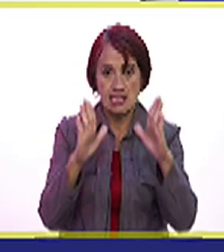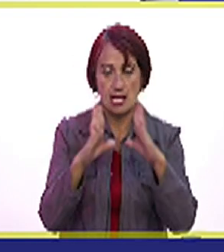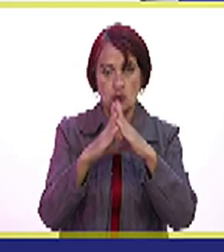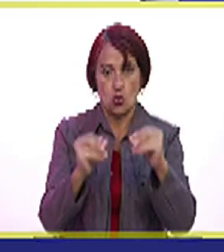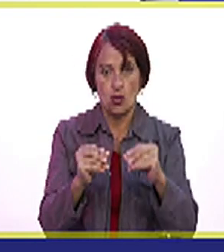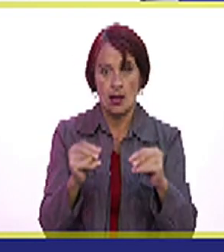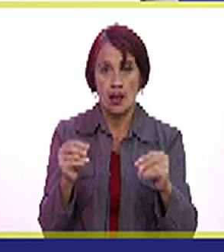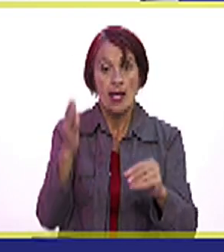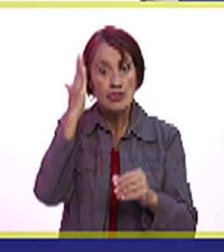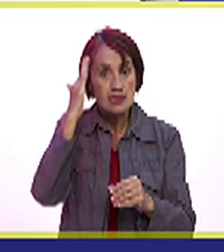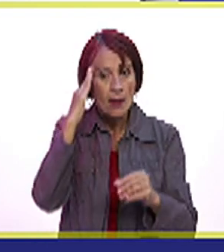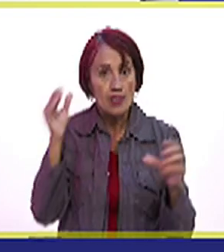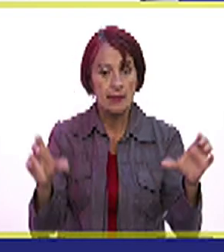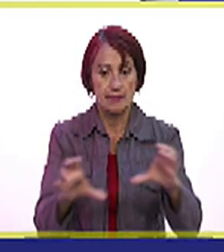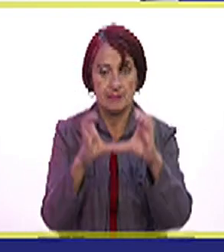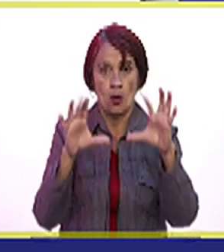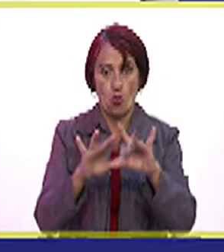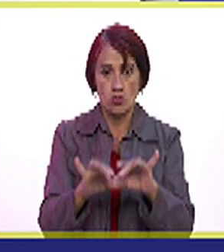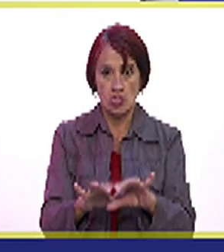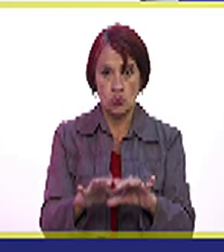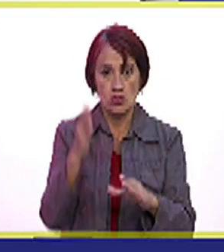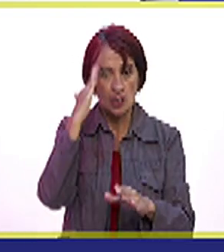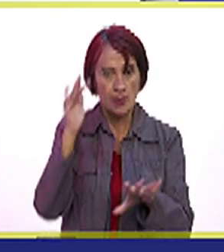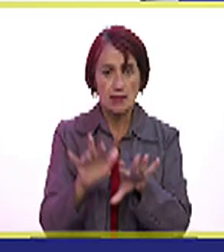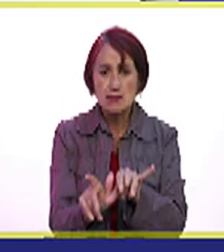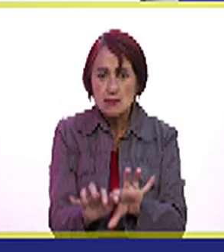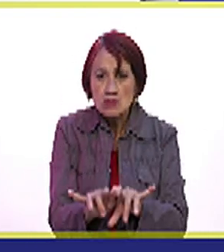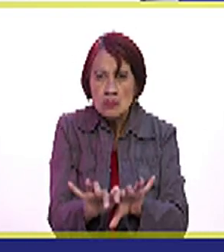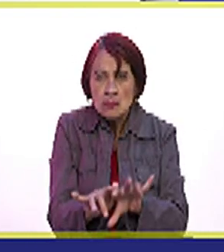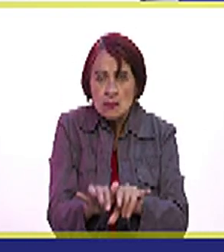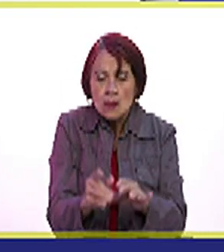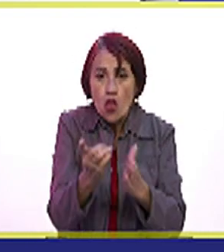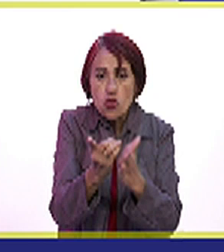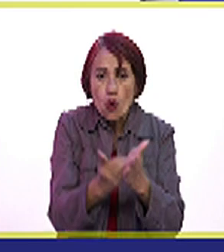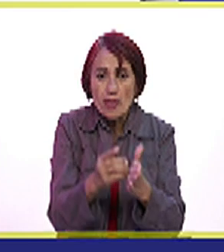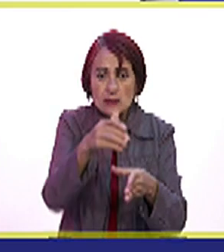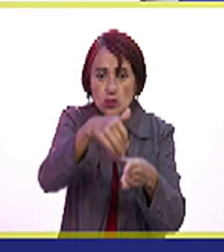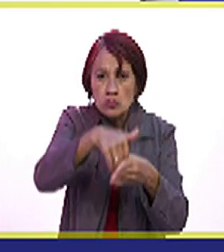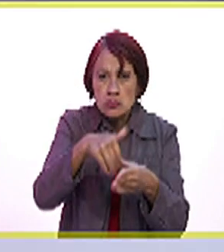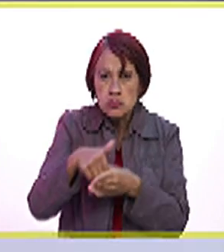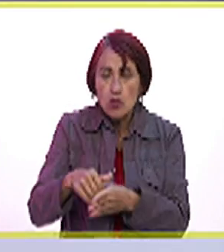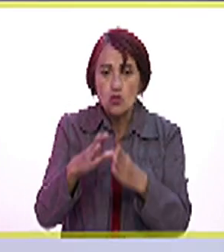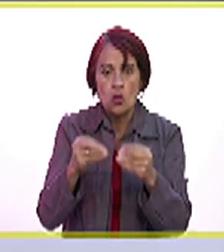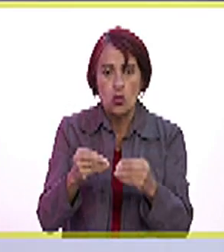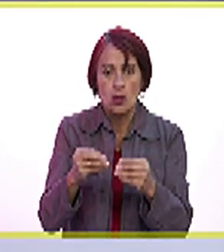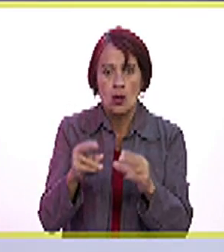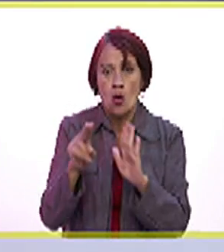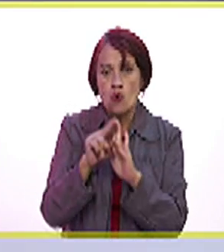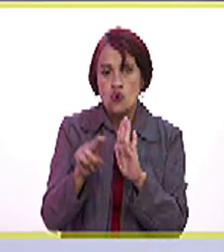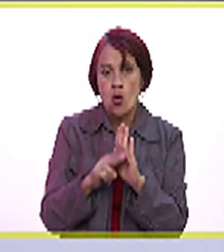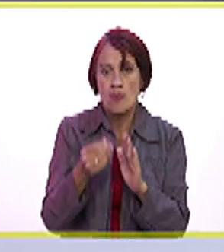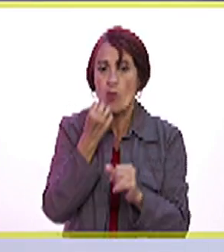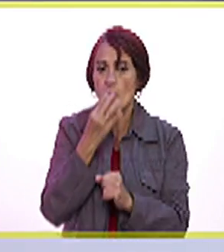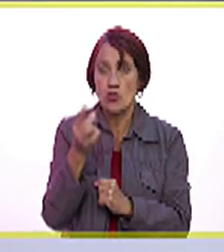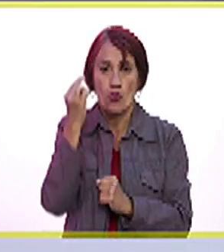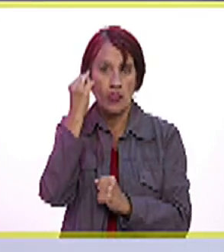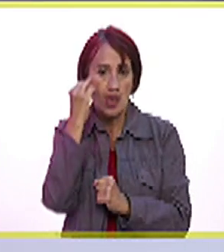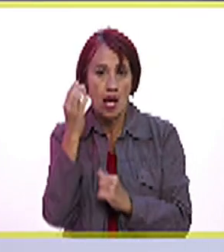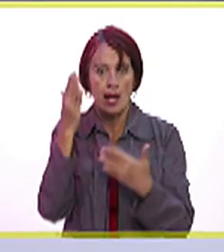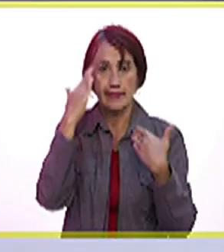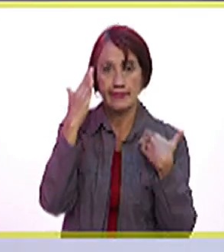la computadora en la transcripción de documentos y el manejo de normas y cortesías y sobre todo el respeto a lo que